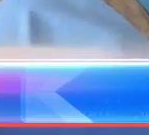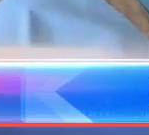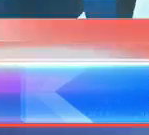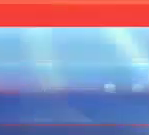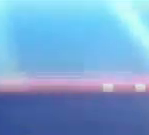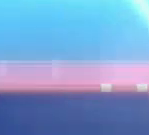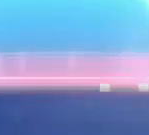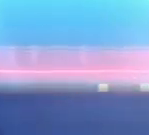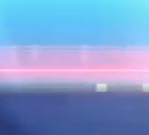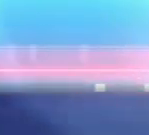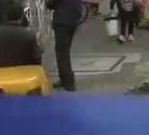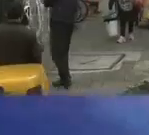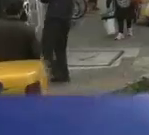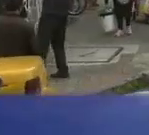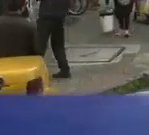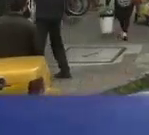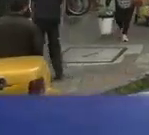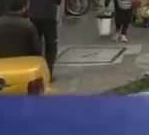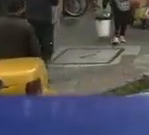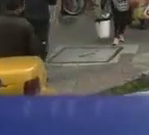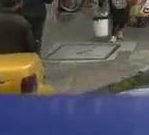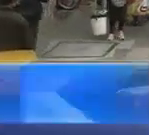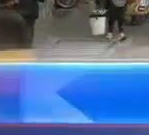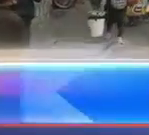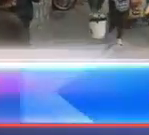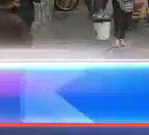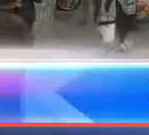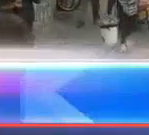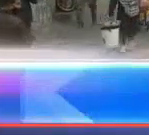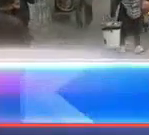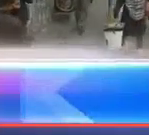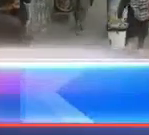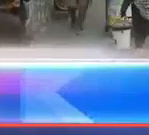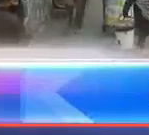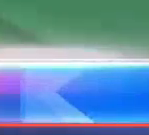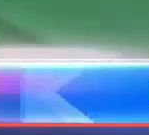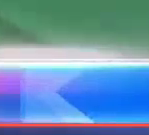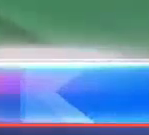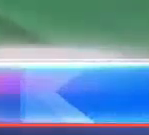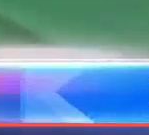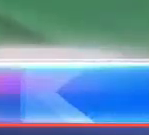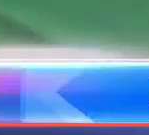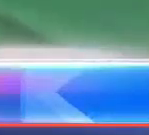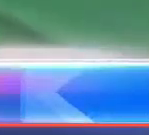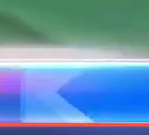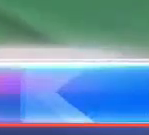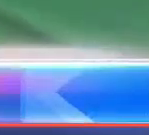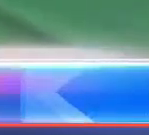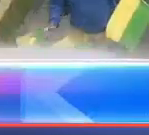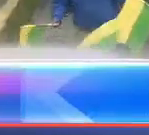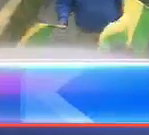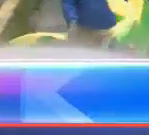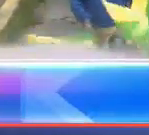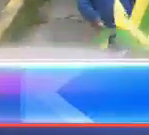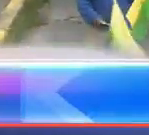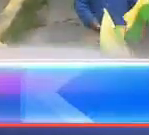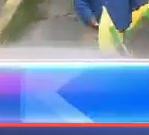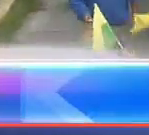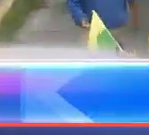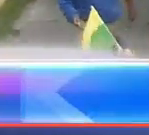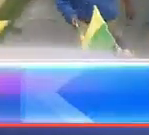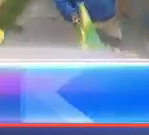investigaciones. Alcaldes del país se movilizaron en Quito para exigir el pago de asignaciones y un plan de